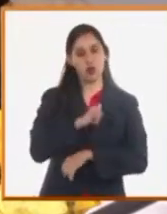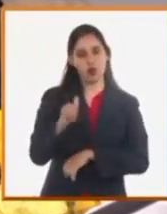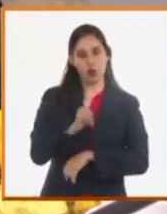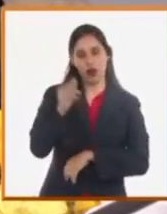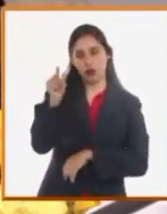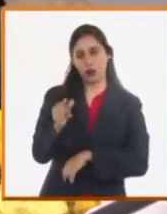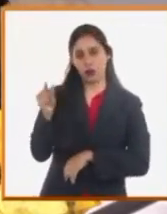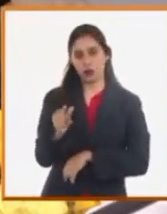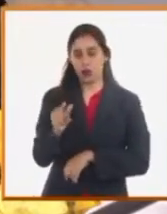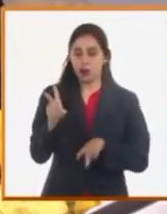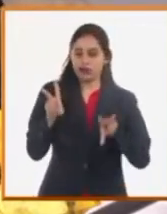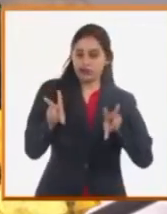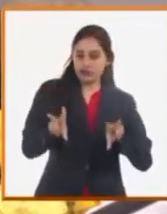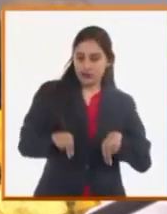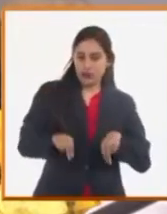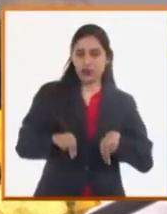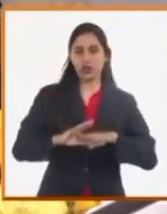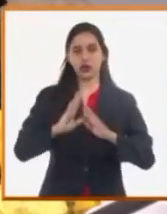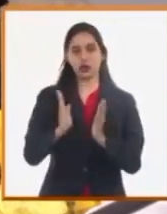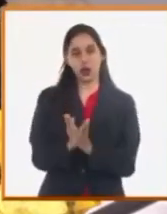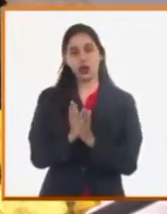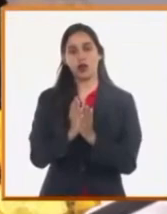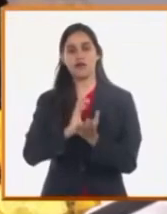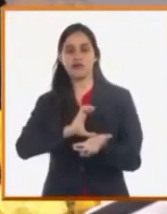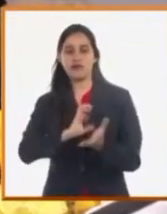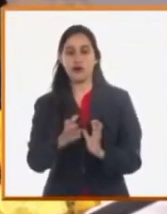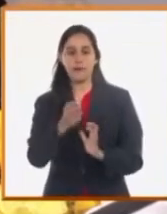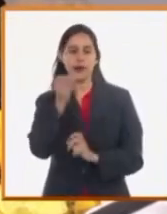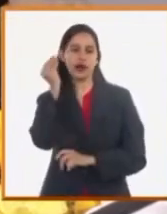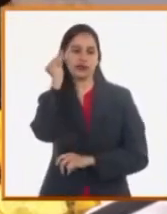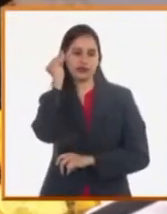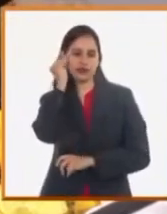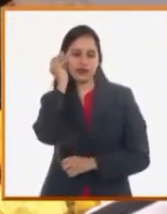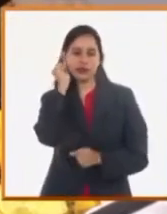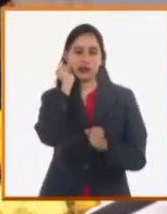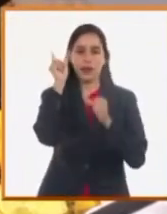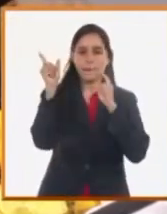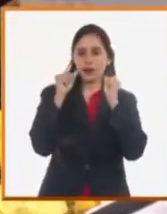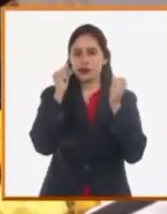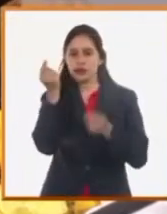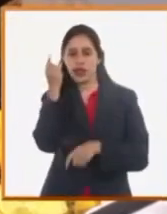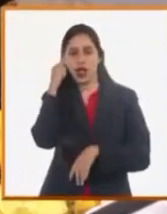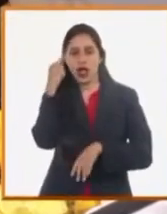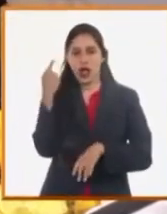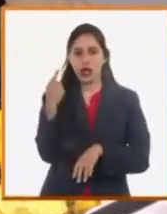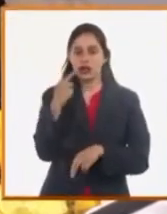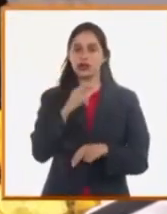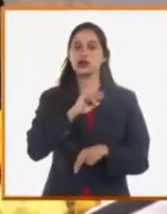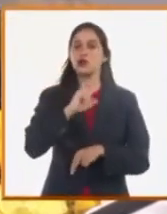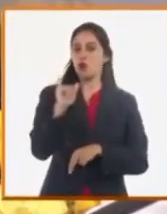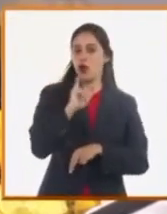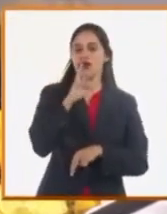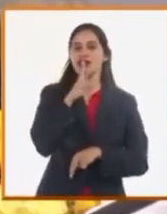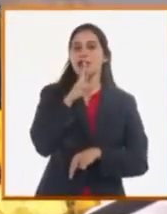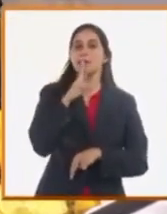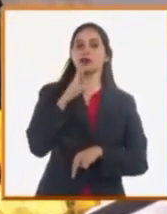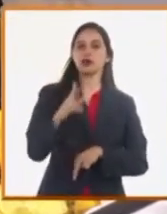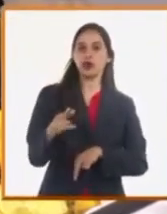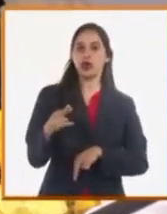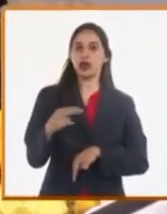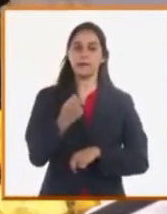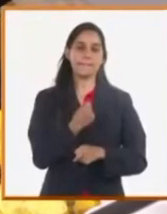ASUME la acción por la forma en la que piensa o sea es una forma también de responder a tu conciencia responder a tus